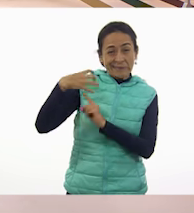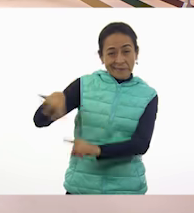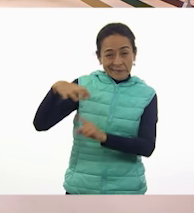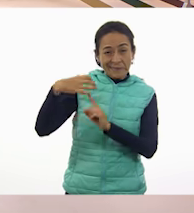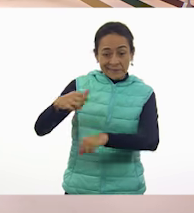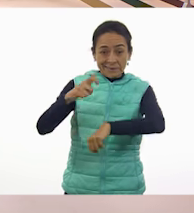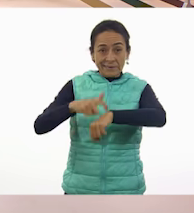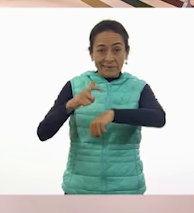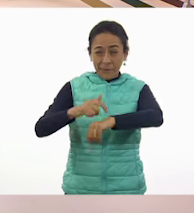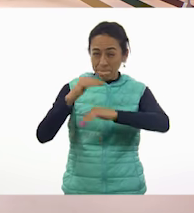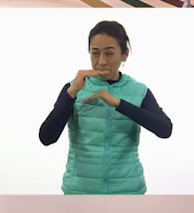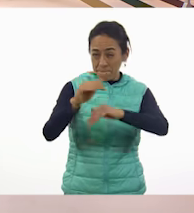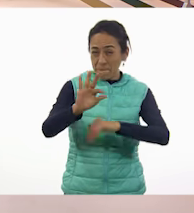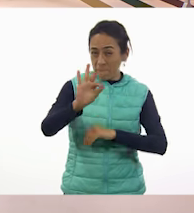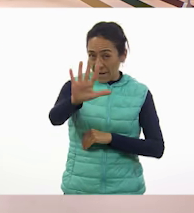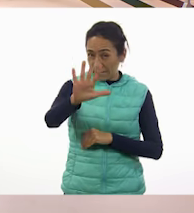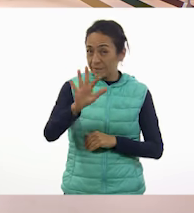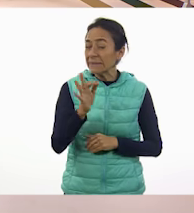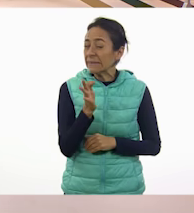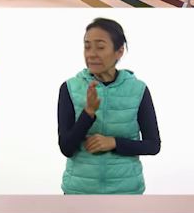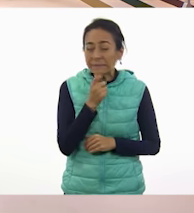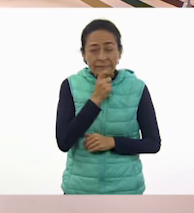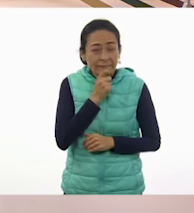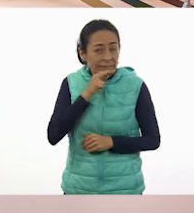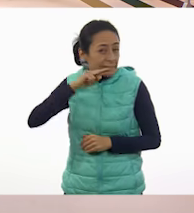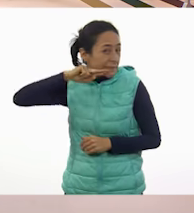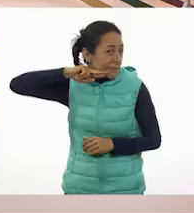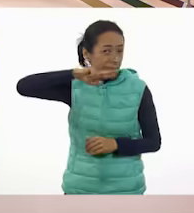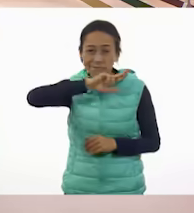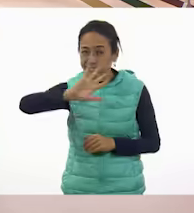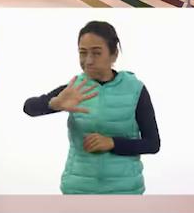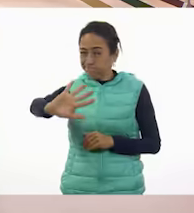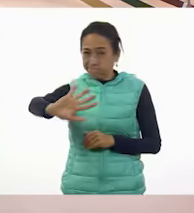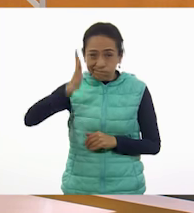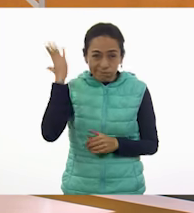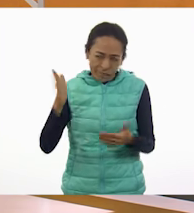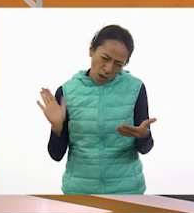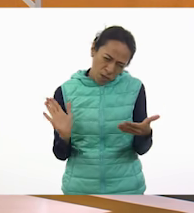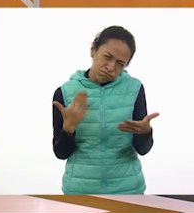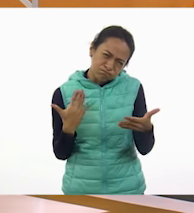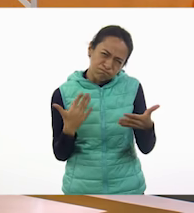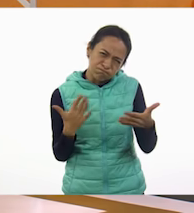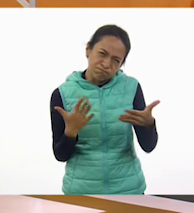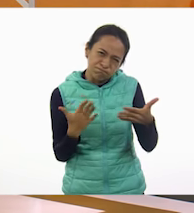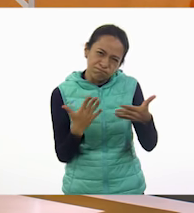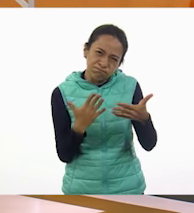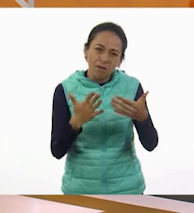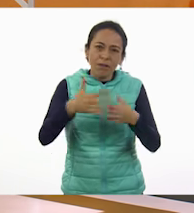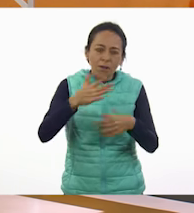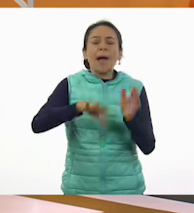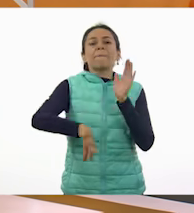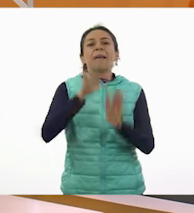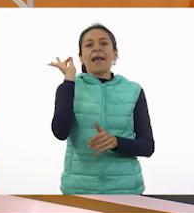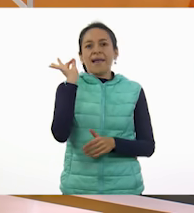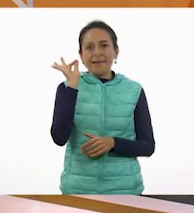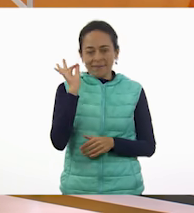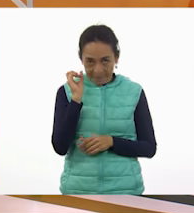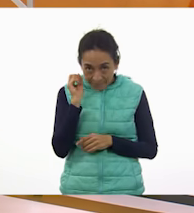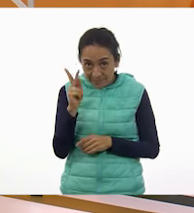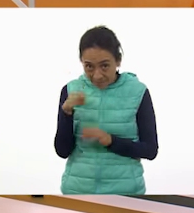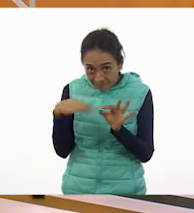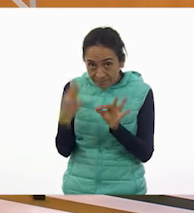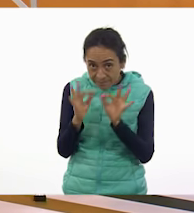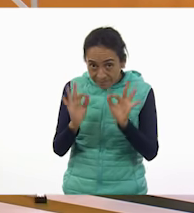segundos para encontrar el concepto que yo les pido. Perfecto. ¿Listos? Bien. A ver, ¿cuál